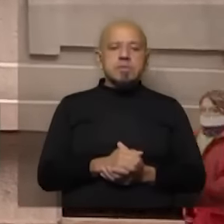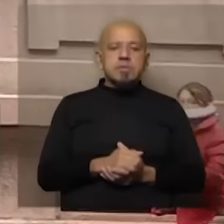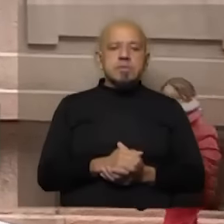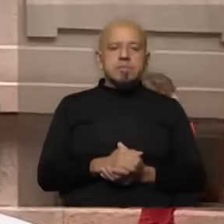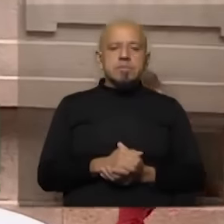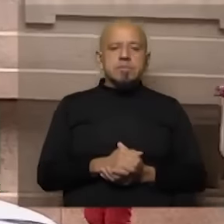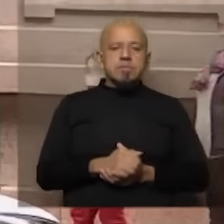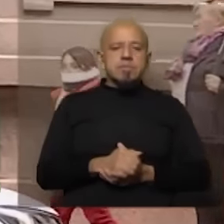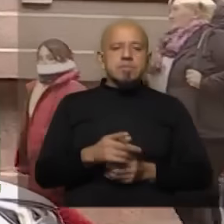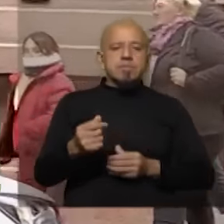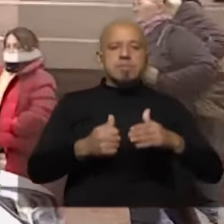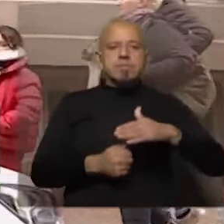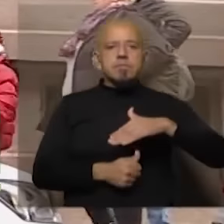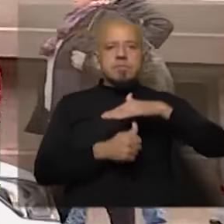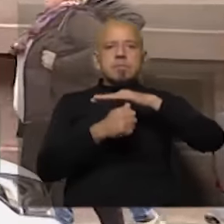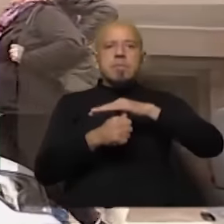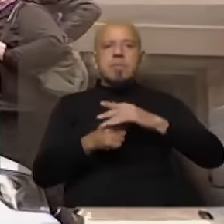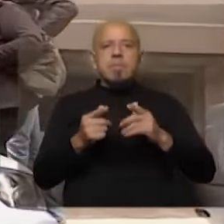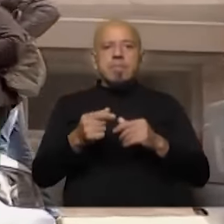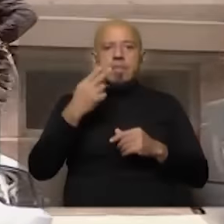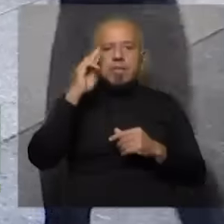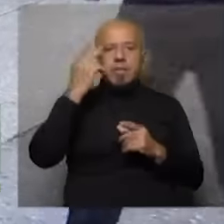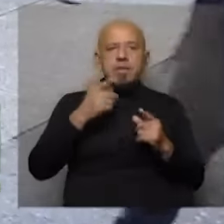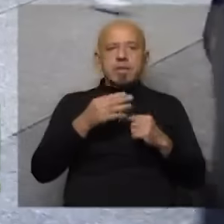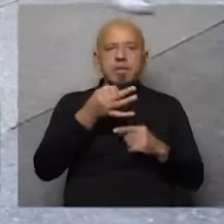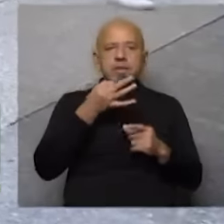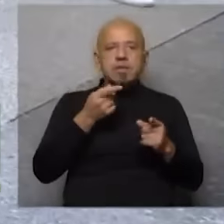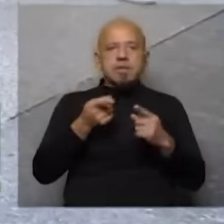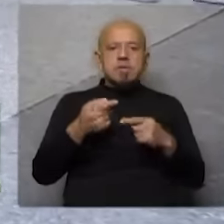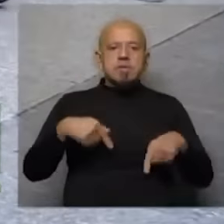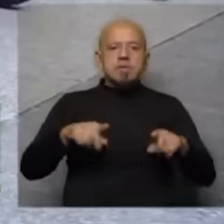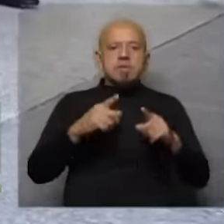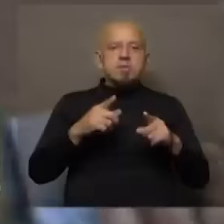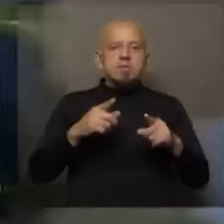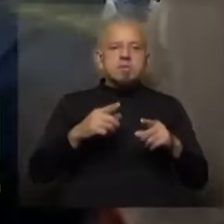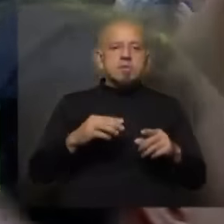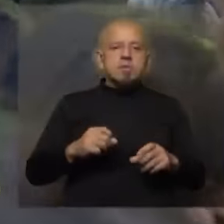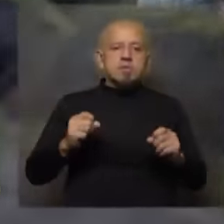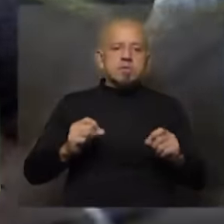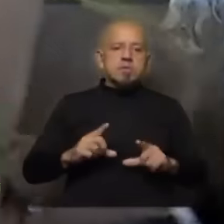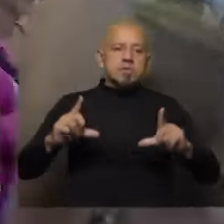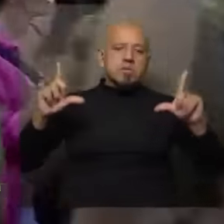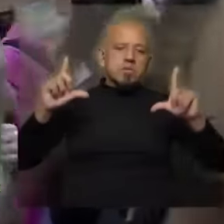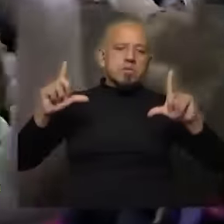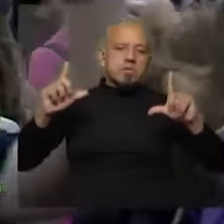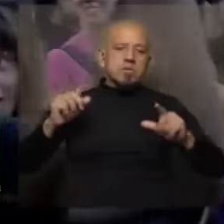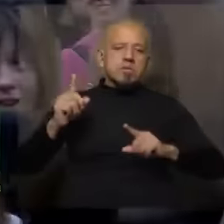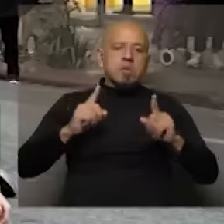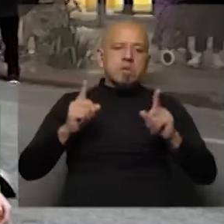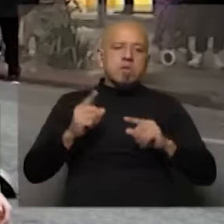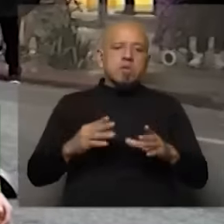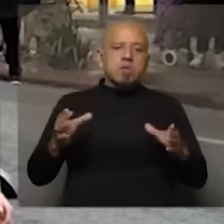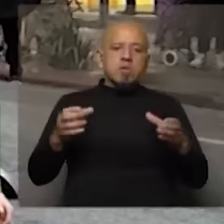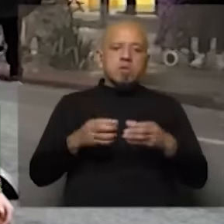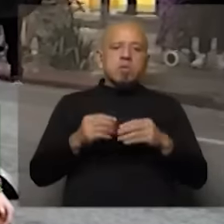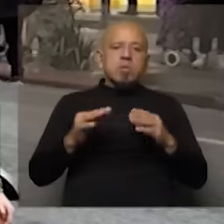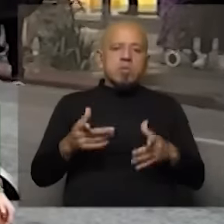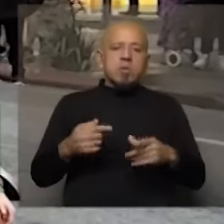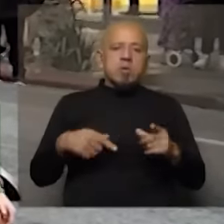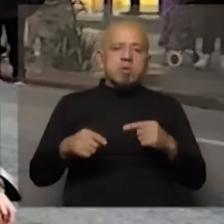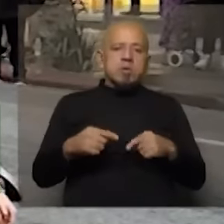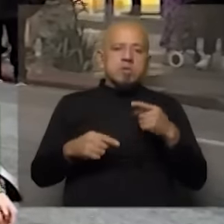El directorio del Instituto del Niño y Adolescente del Uruguay se expresó sobre la imagen utilizada durante la marcha organizada por algunos colectivos para manifestarse